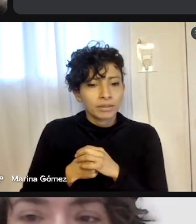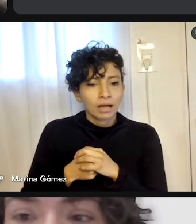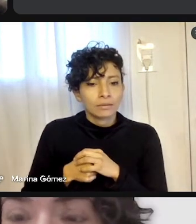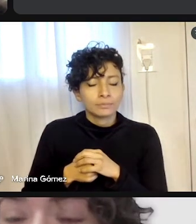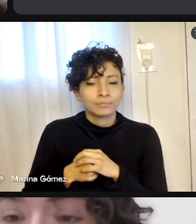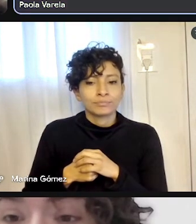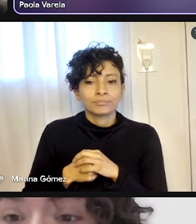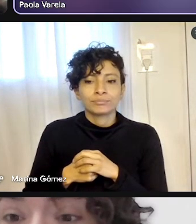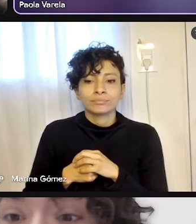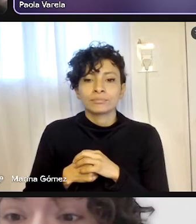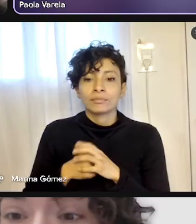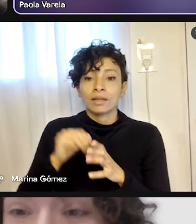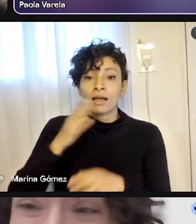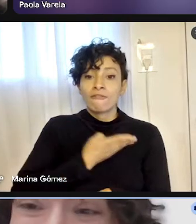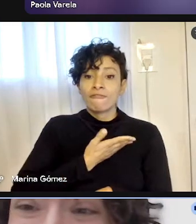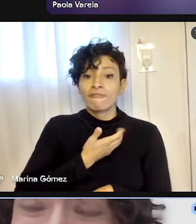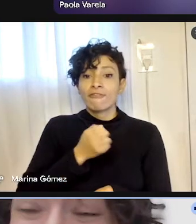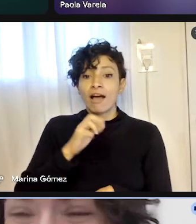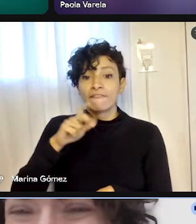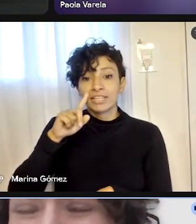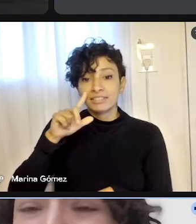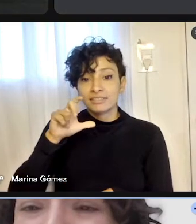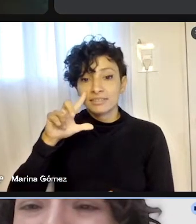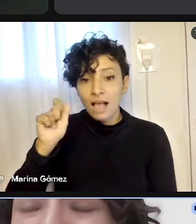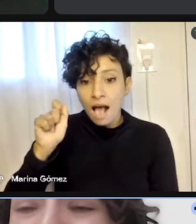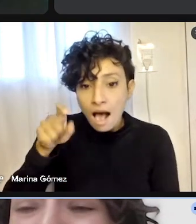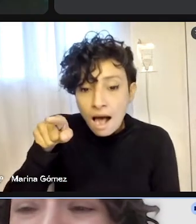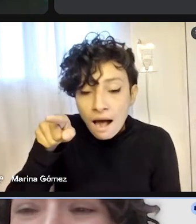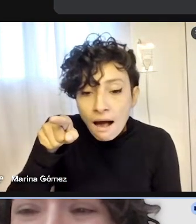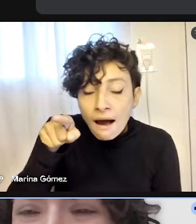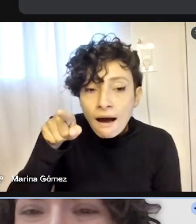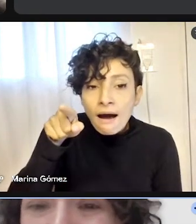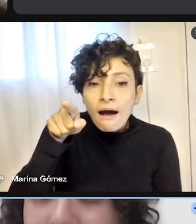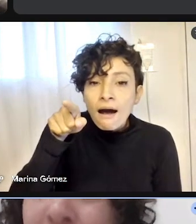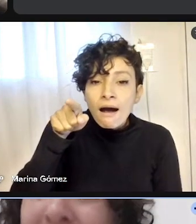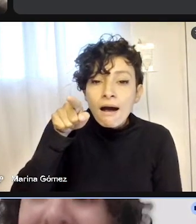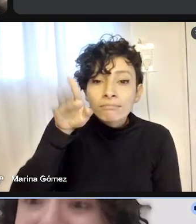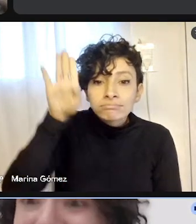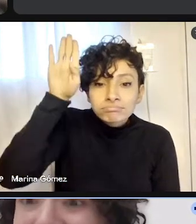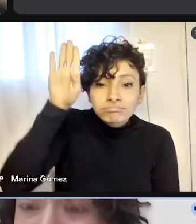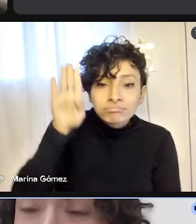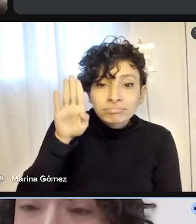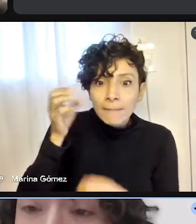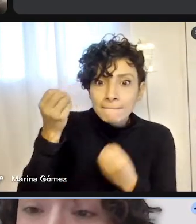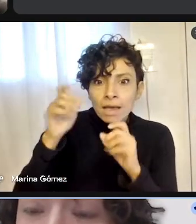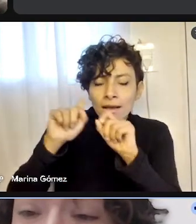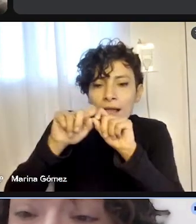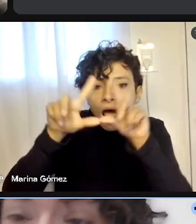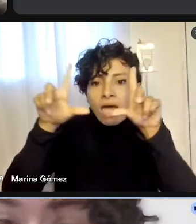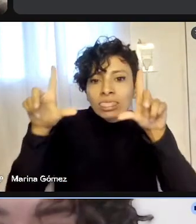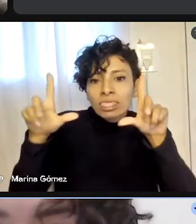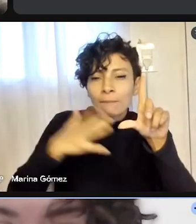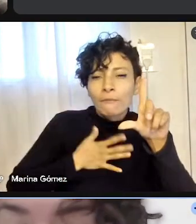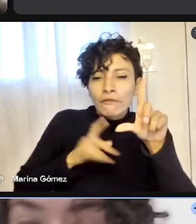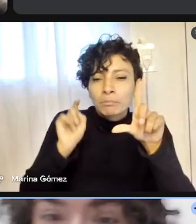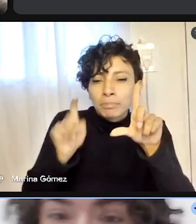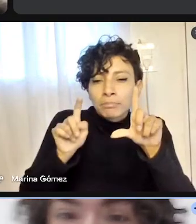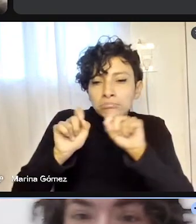Fabricia está levantando la mano. Bien, si podemos ponerla en grande a